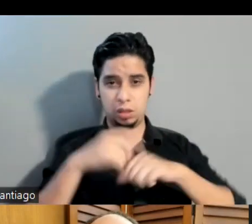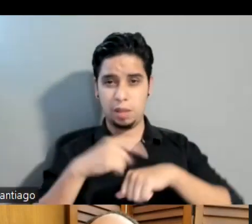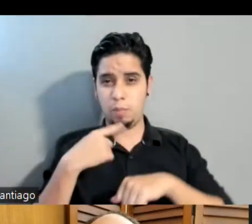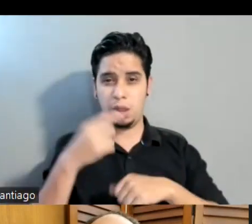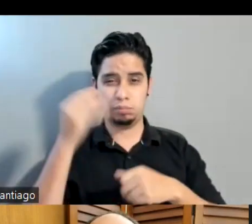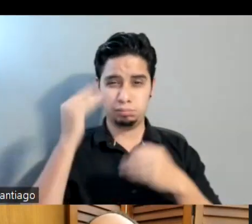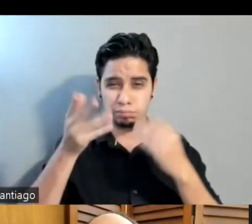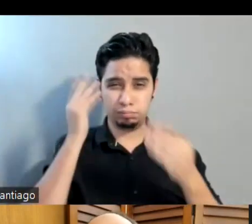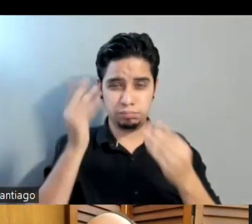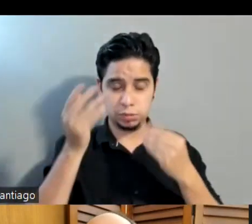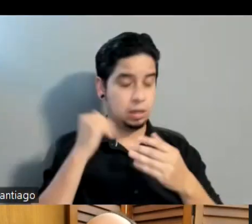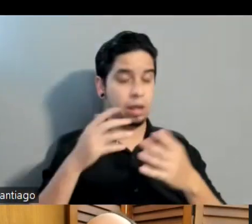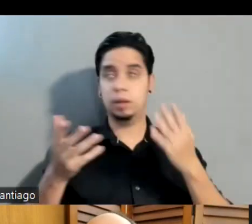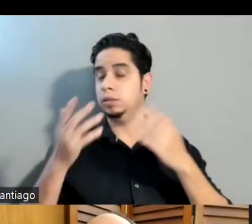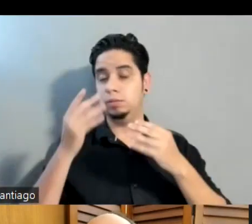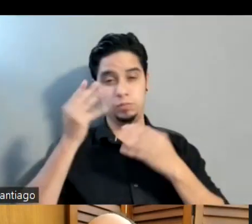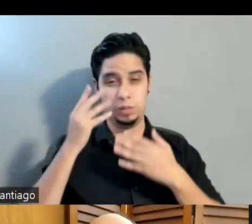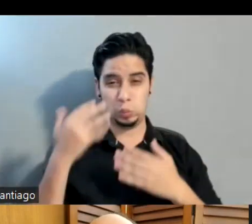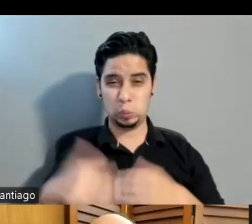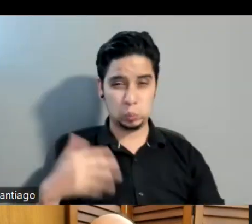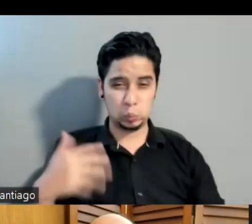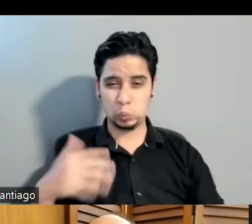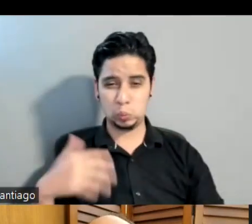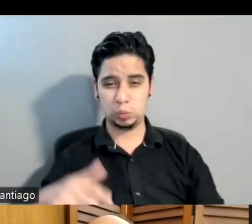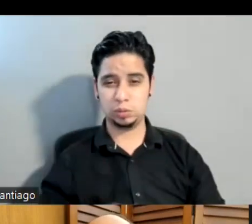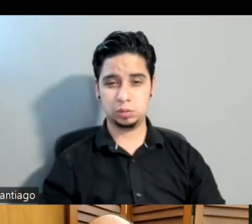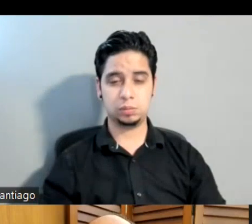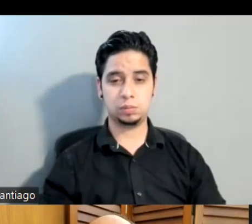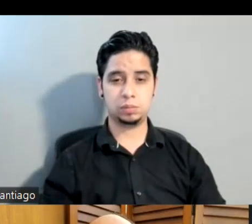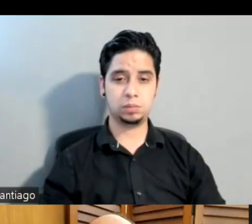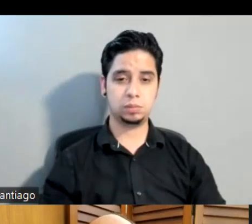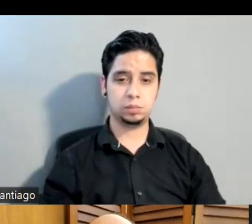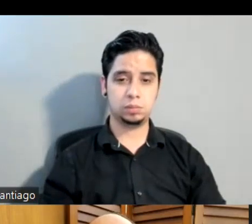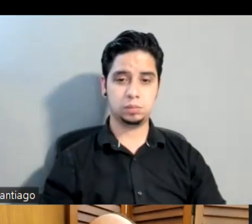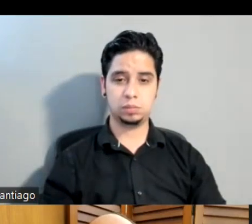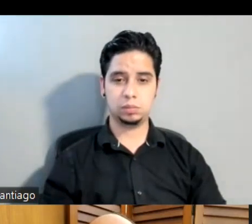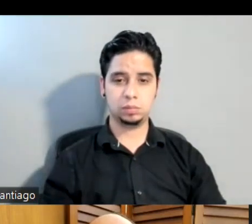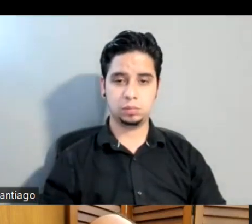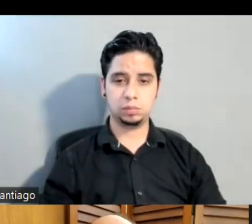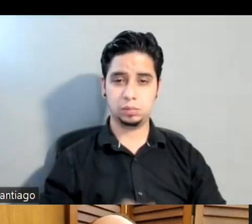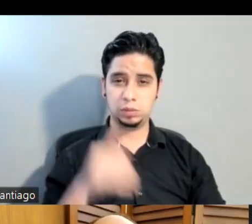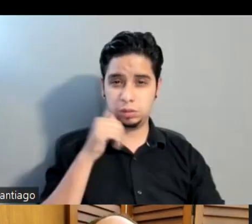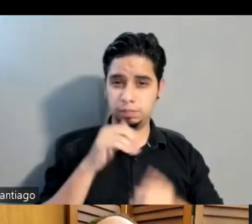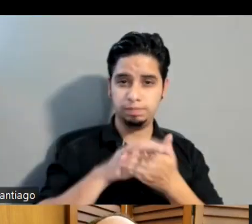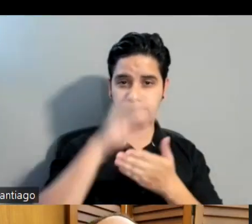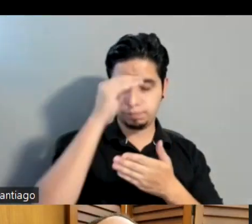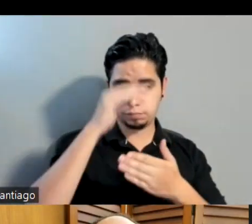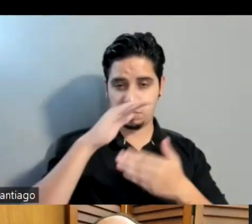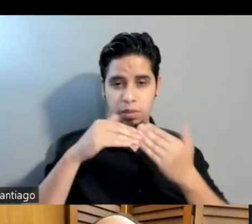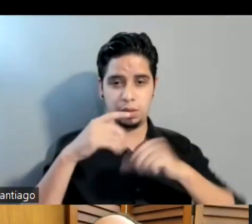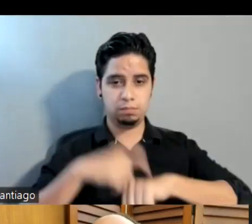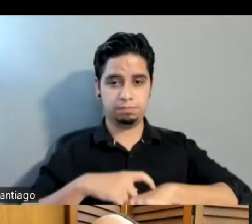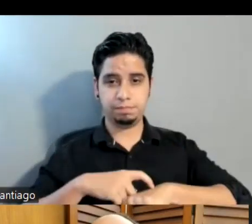pam, pam, esa información, aquello, lo otro, pam, datos. Esa ella es una tipa que está constantemente aprendiendo. Yo creo que, y la